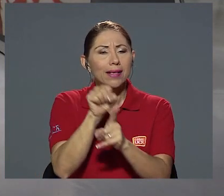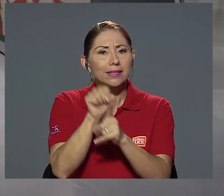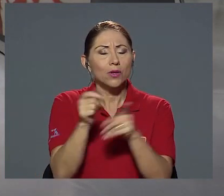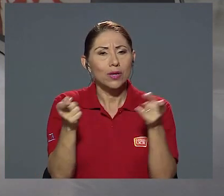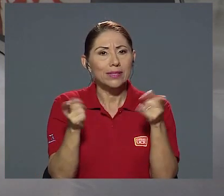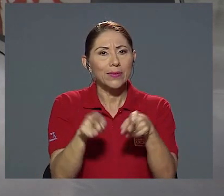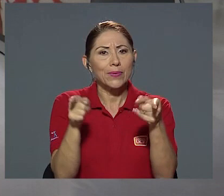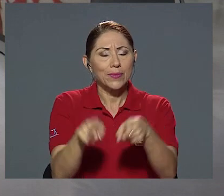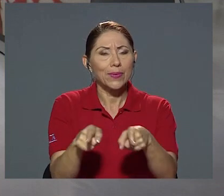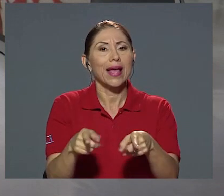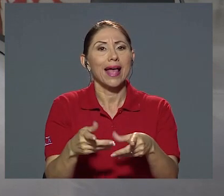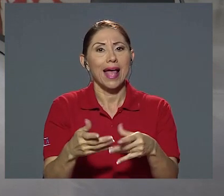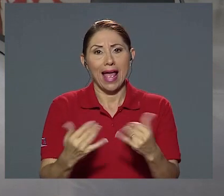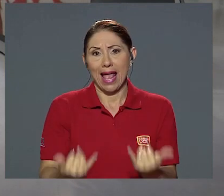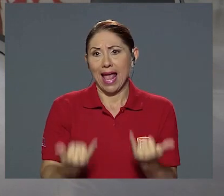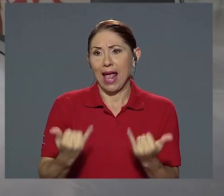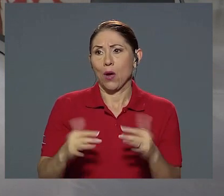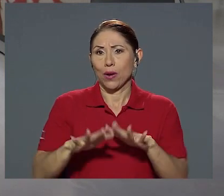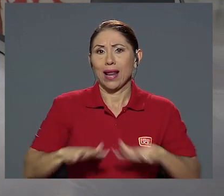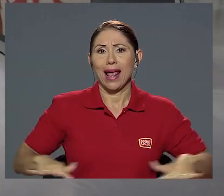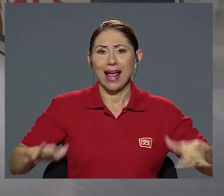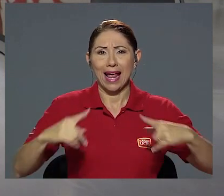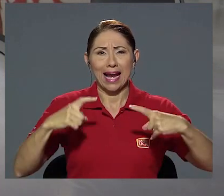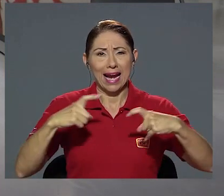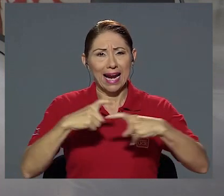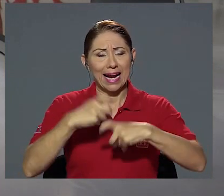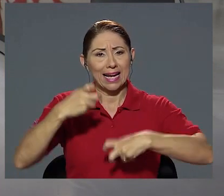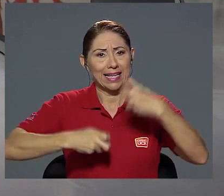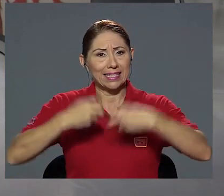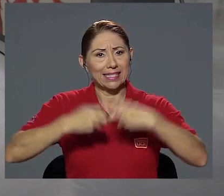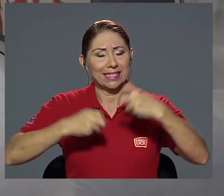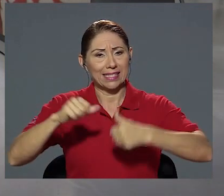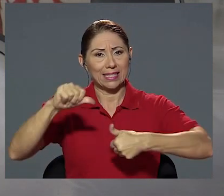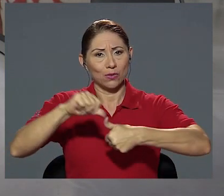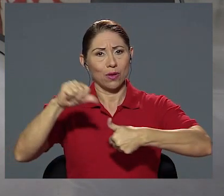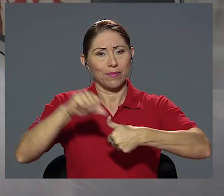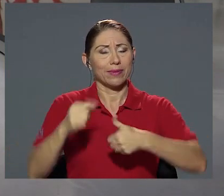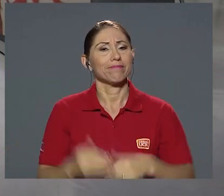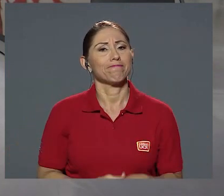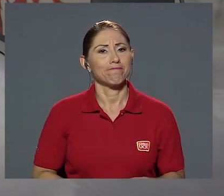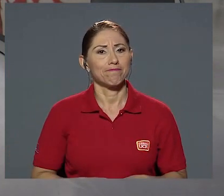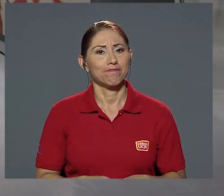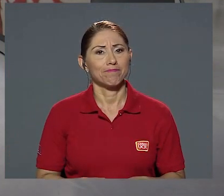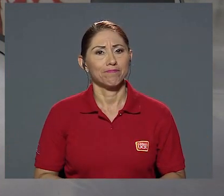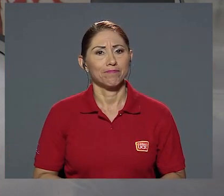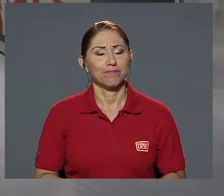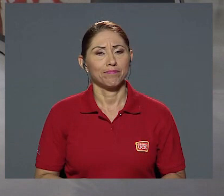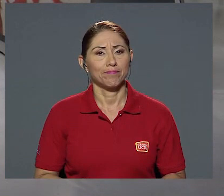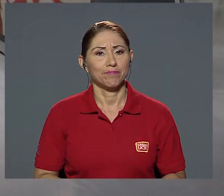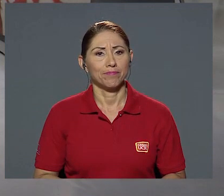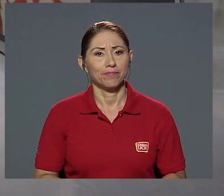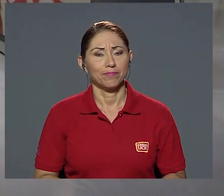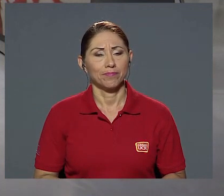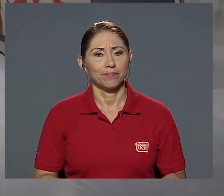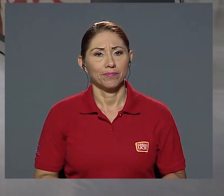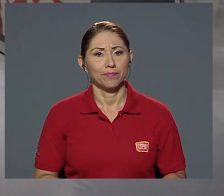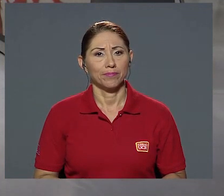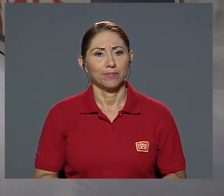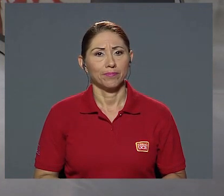las situaciones que nos han llevado a esta crisis que enfrenta la región centroamericana una vez más.